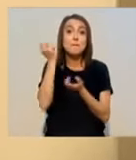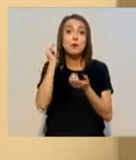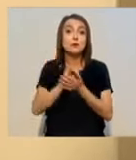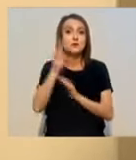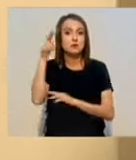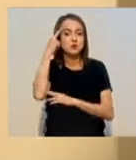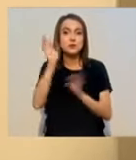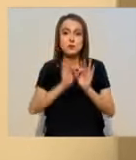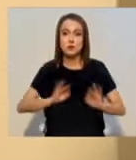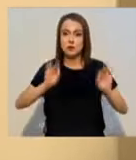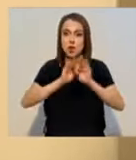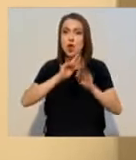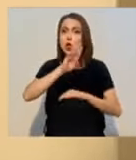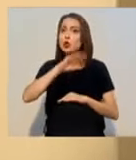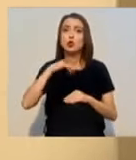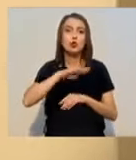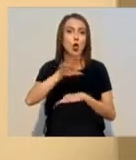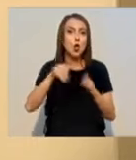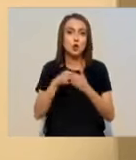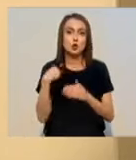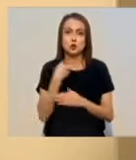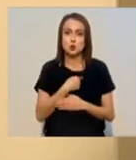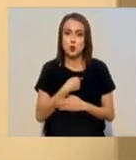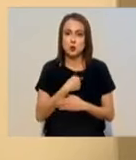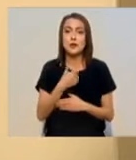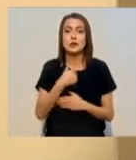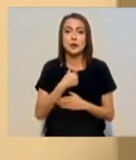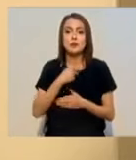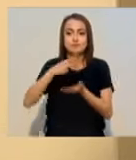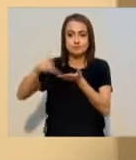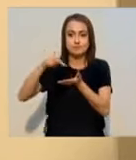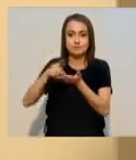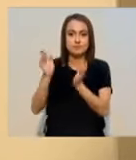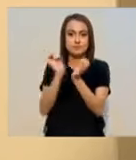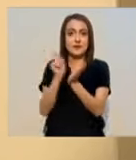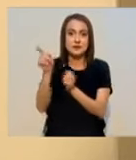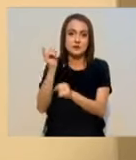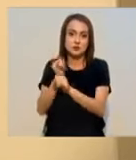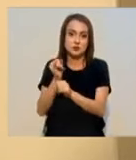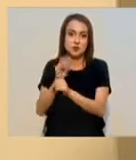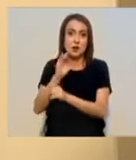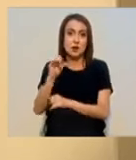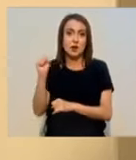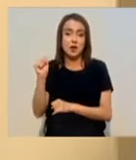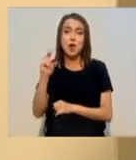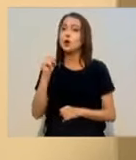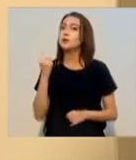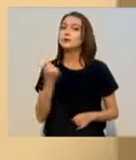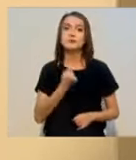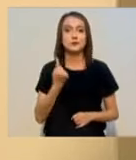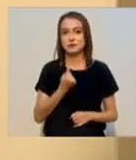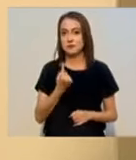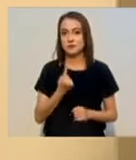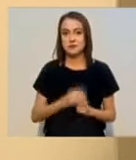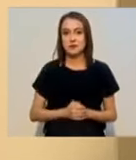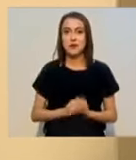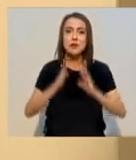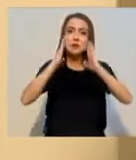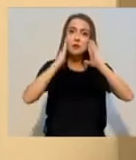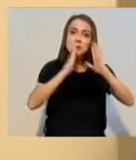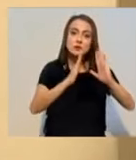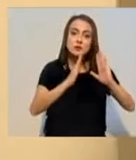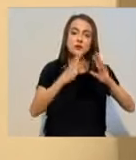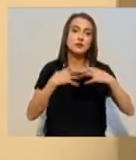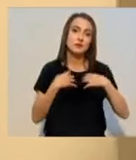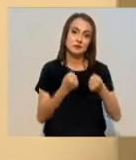importante que todos tratemos de mantener nuestro aseguramiento con la institución. Porque no es solo la atención